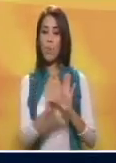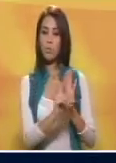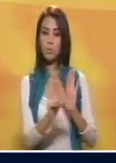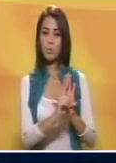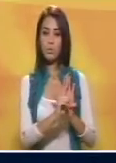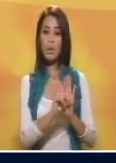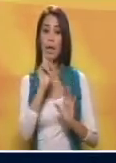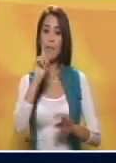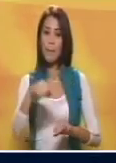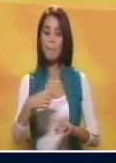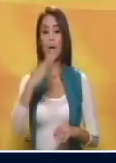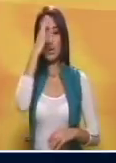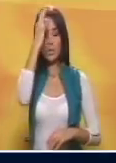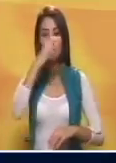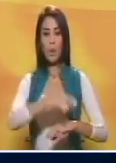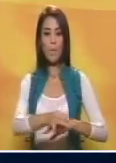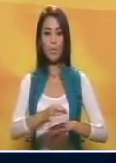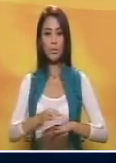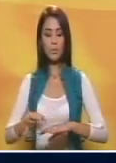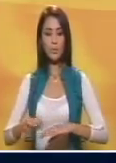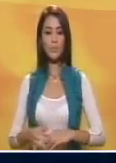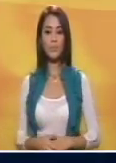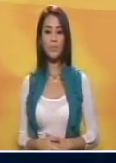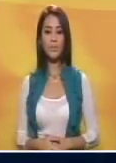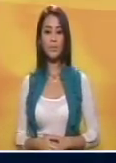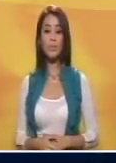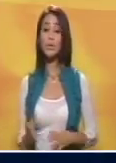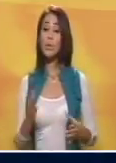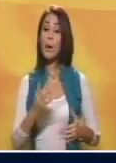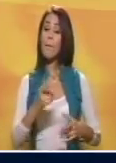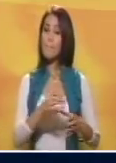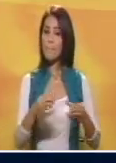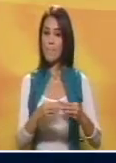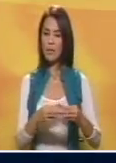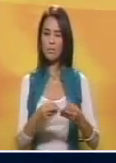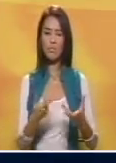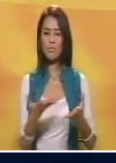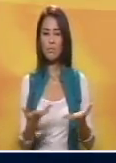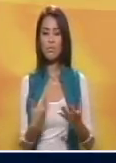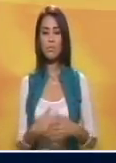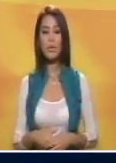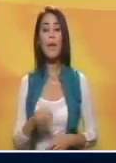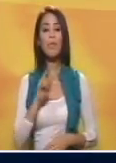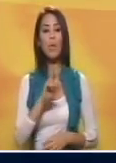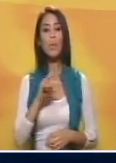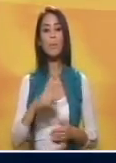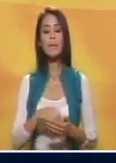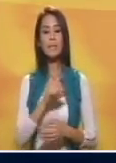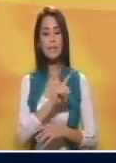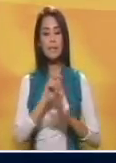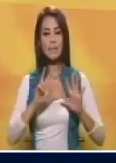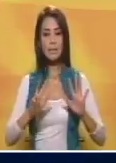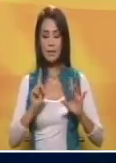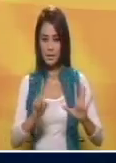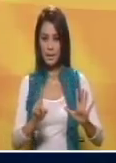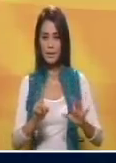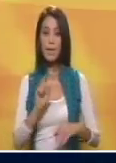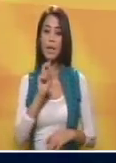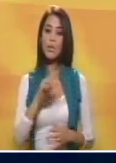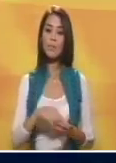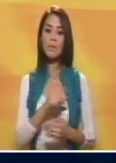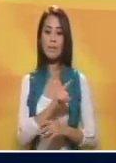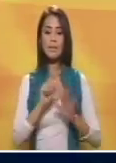los consejos municipales, cuyos miembros tienen el periodo vencido desde 2016 y